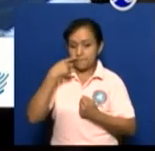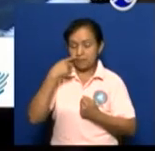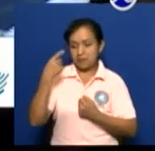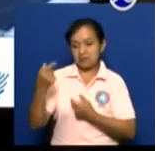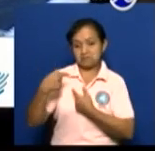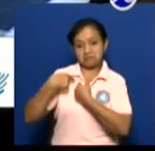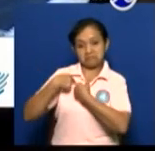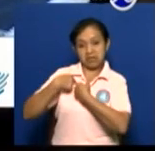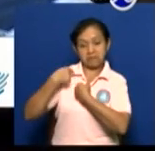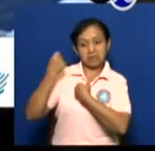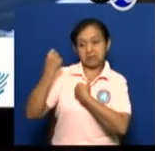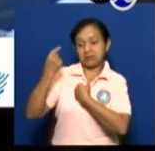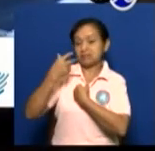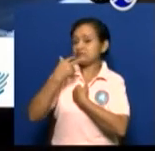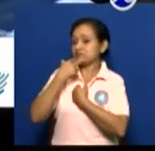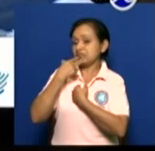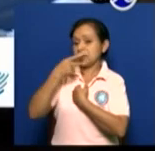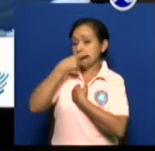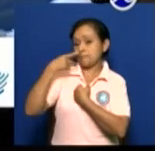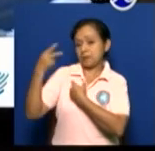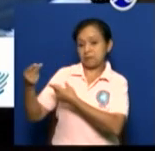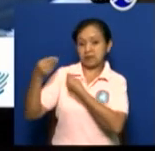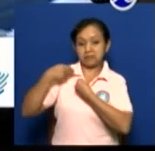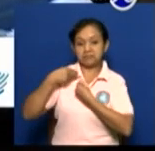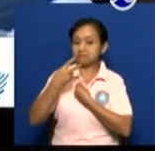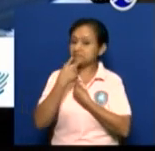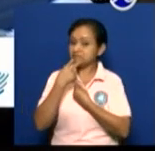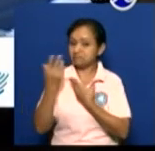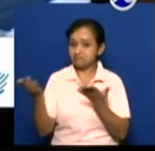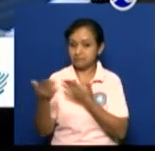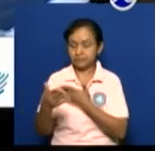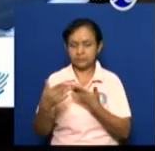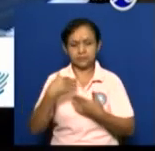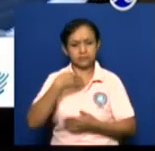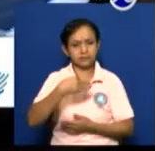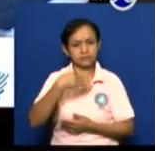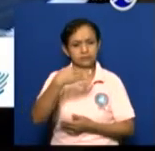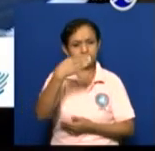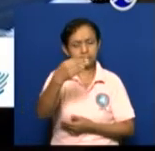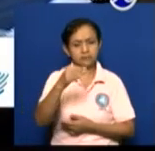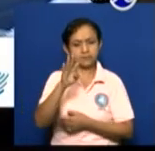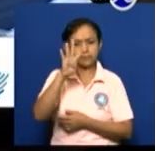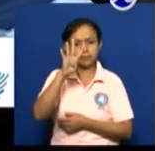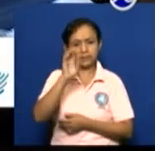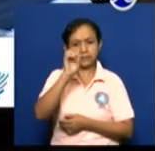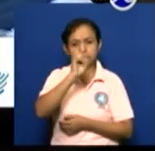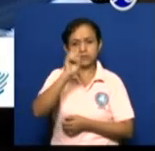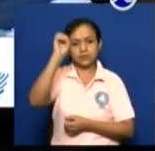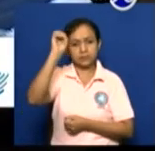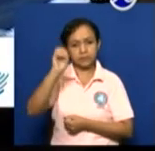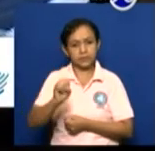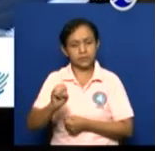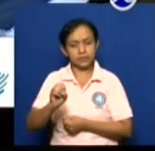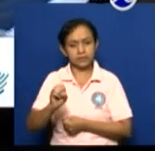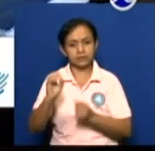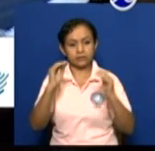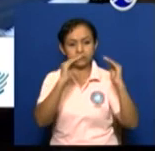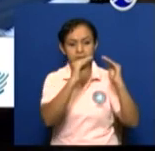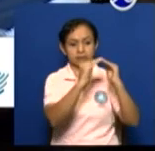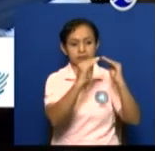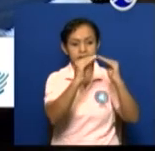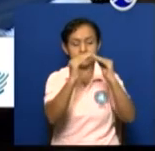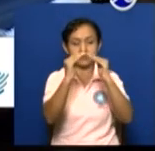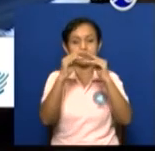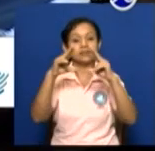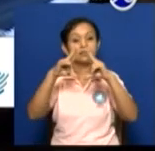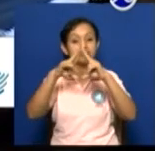mí me faltó. En el presente, casi el 40% de los hogares